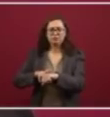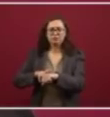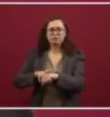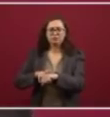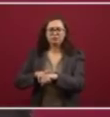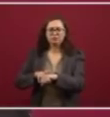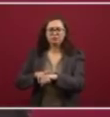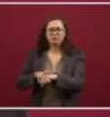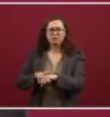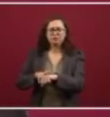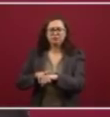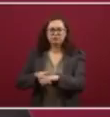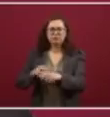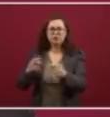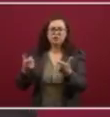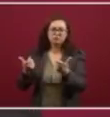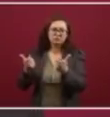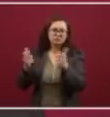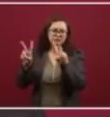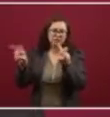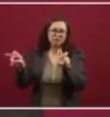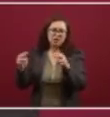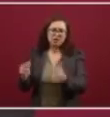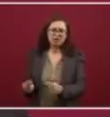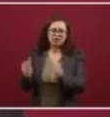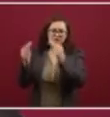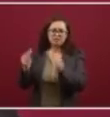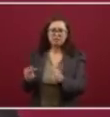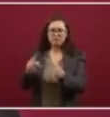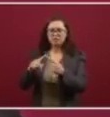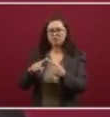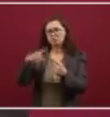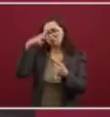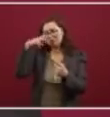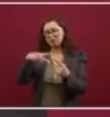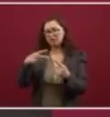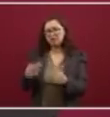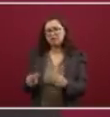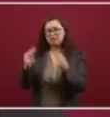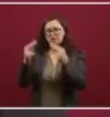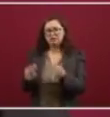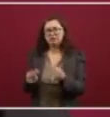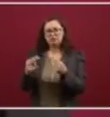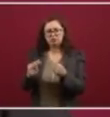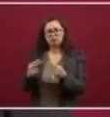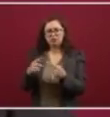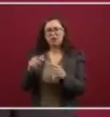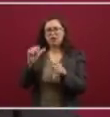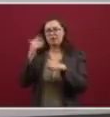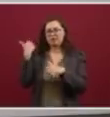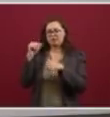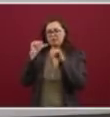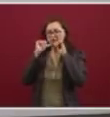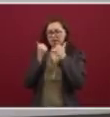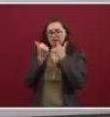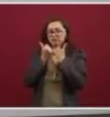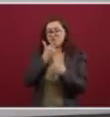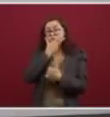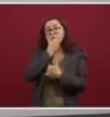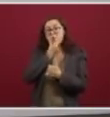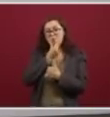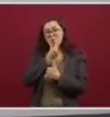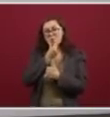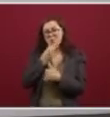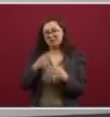de Negocios, Mexicana de Negocios, antes era Asociación de Hombres